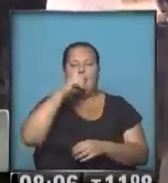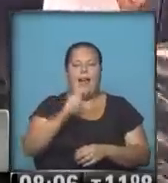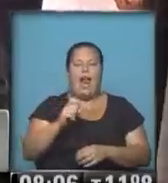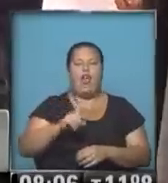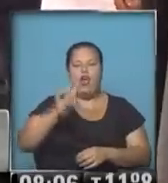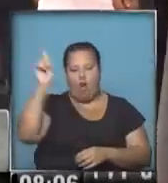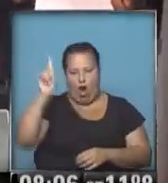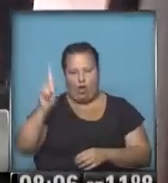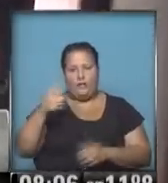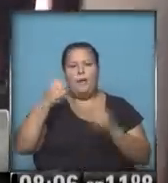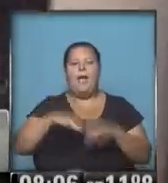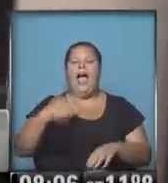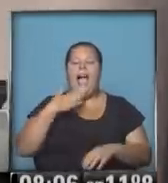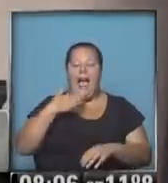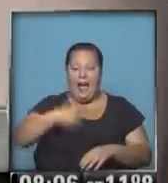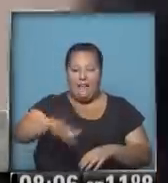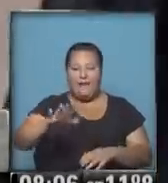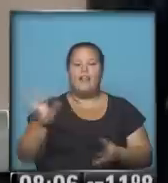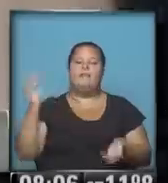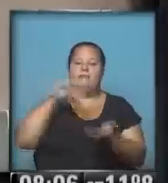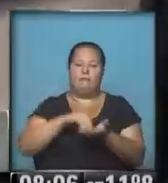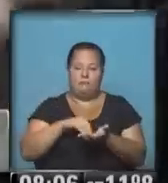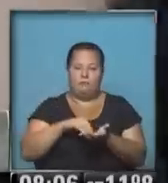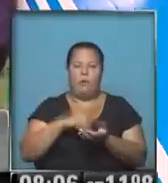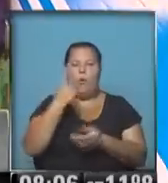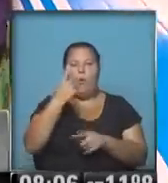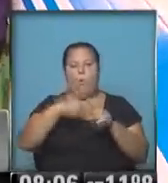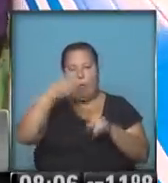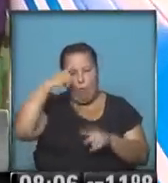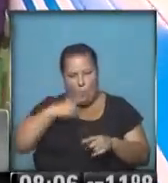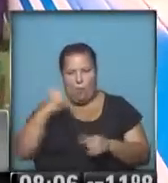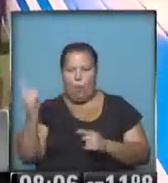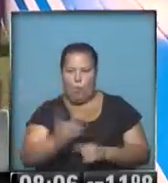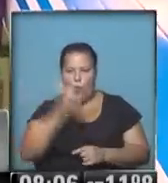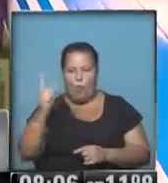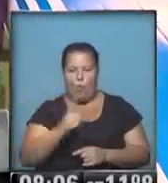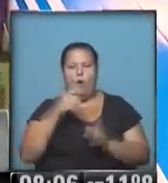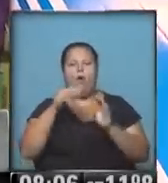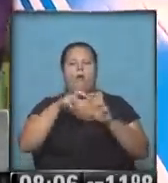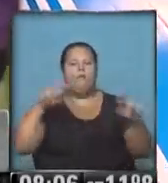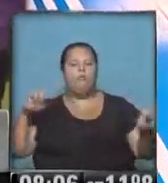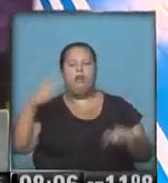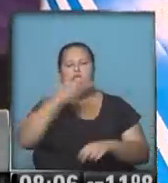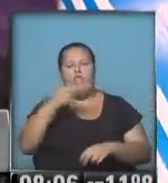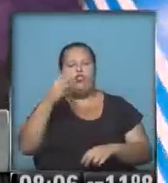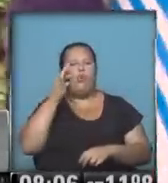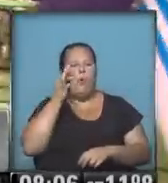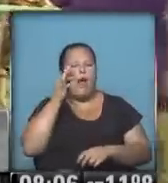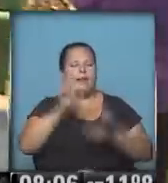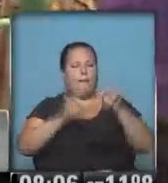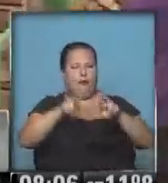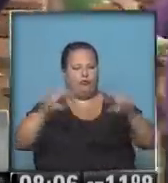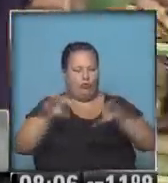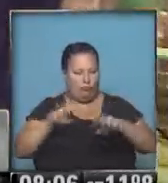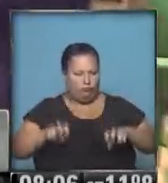Norte. A partir de abril se van a ir incorporando una por mes. Tienen capacidad para 240